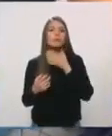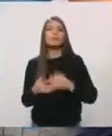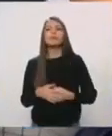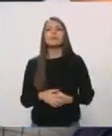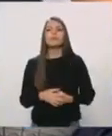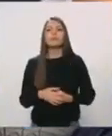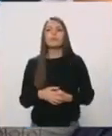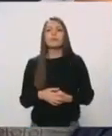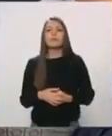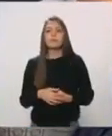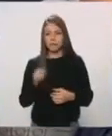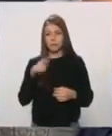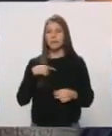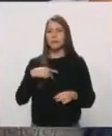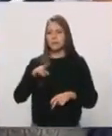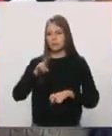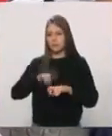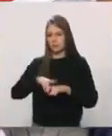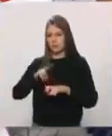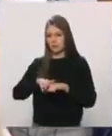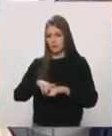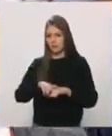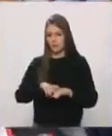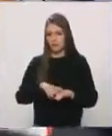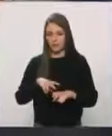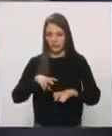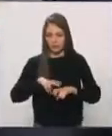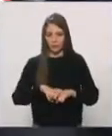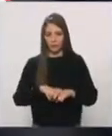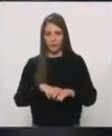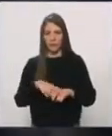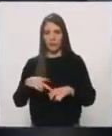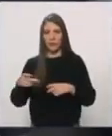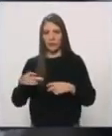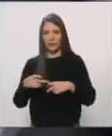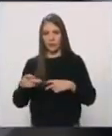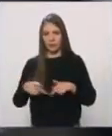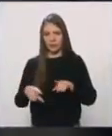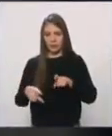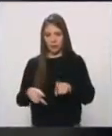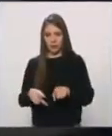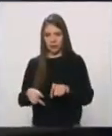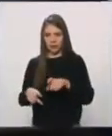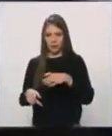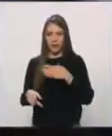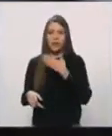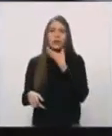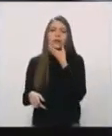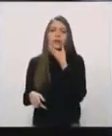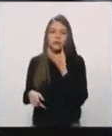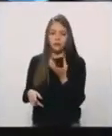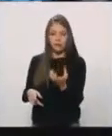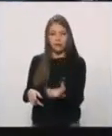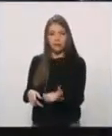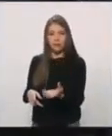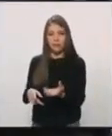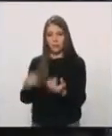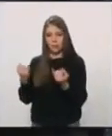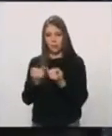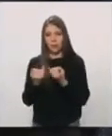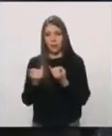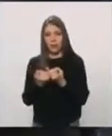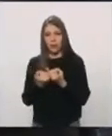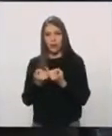estoy, sentada, y con una pierna inclinada, yo voy a poner al bebé así. ¿Esto por qué? Nos va a ayudar a que la gravedad